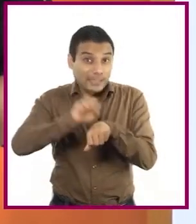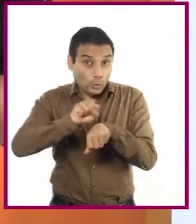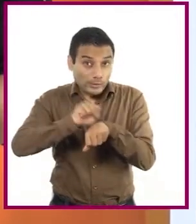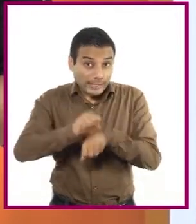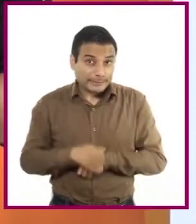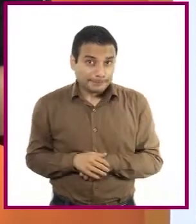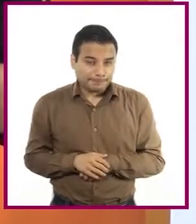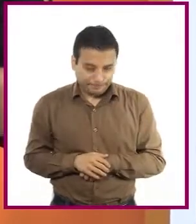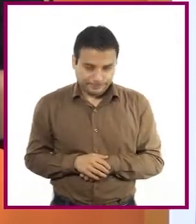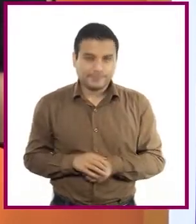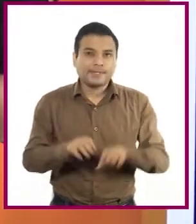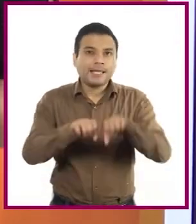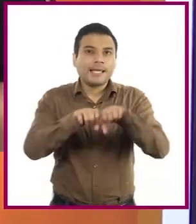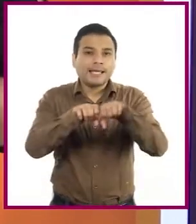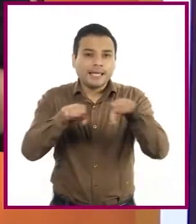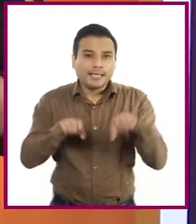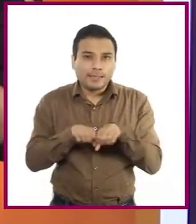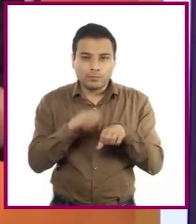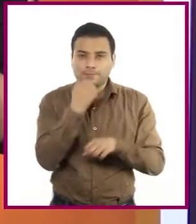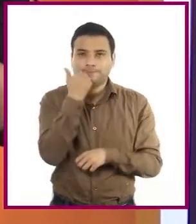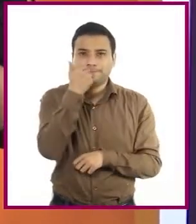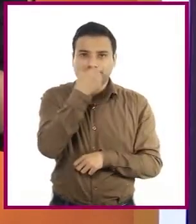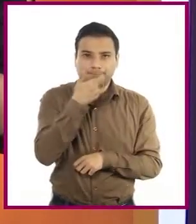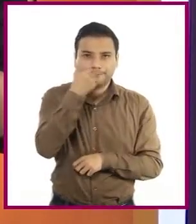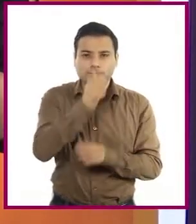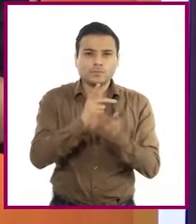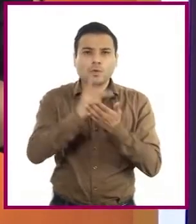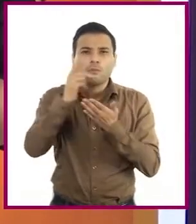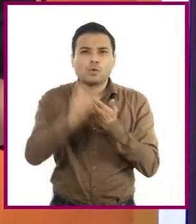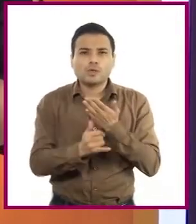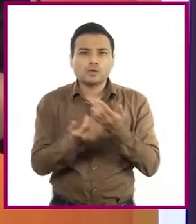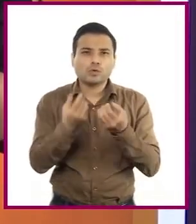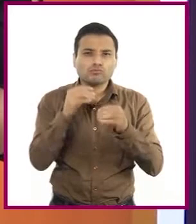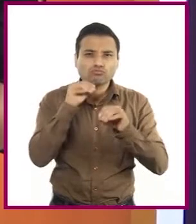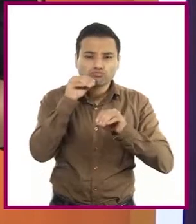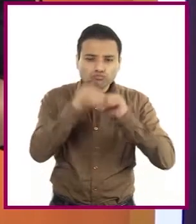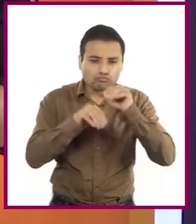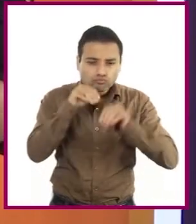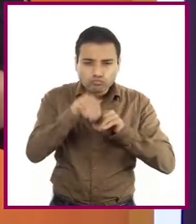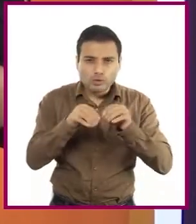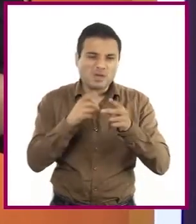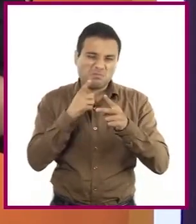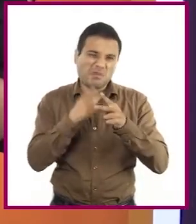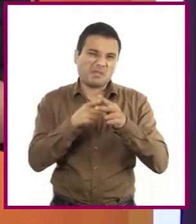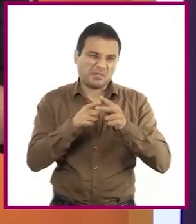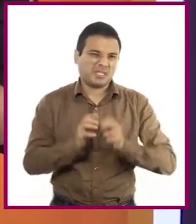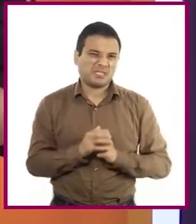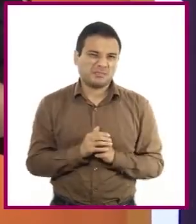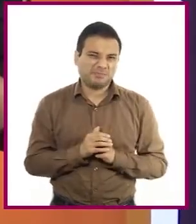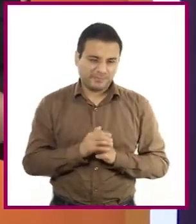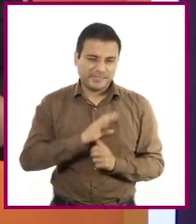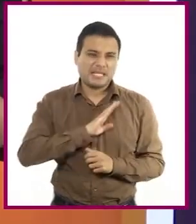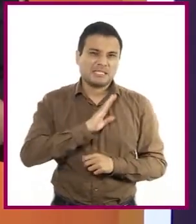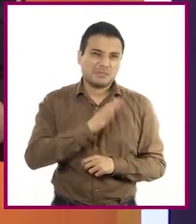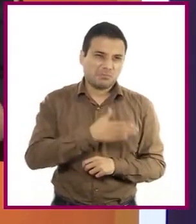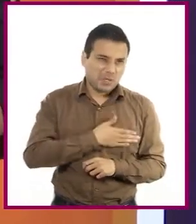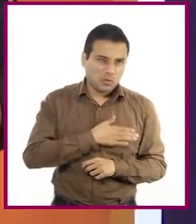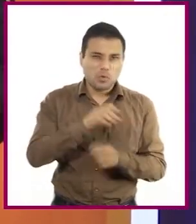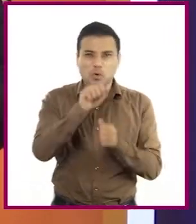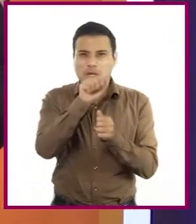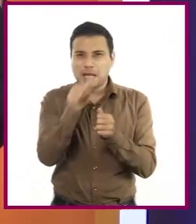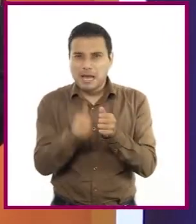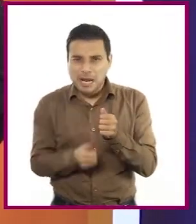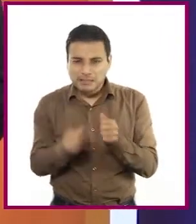equipo de estudiantes creó un proyecto vinculado con alumnas y alumnos de matemáticas, lengua materna, artes